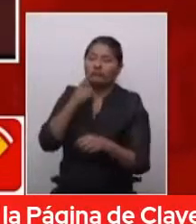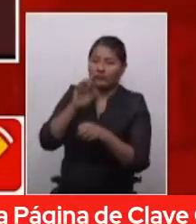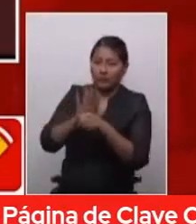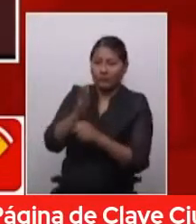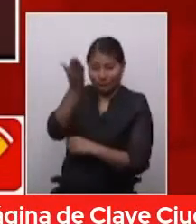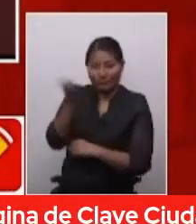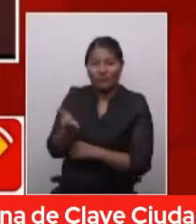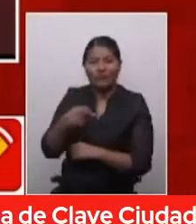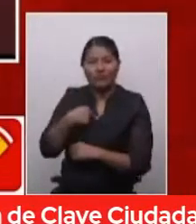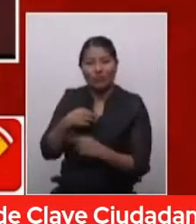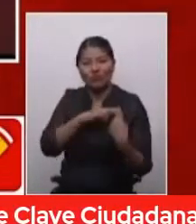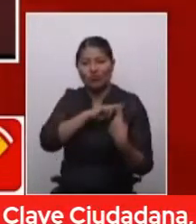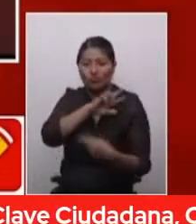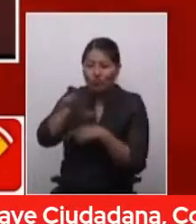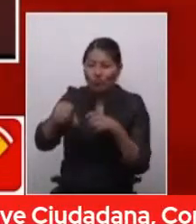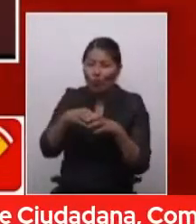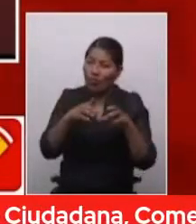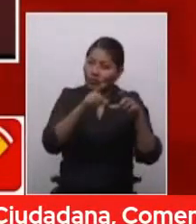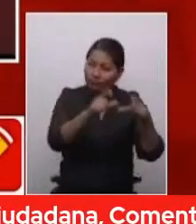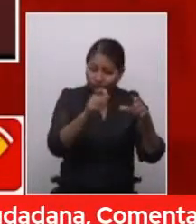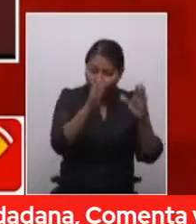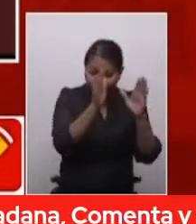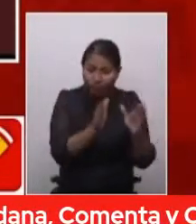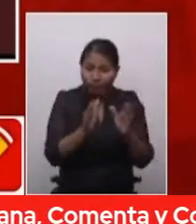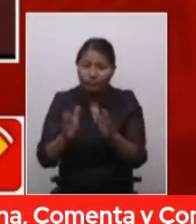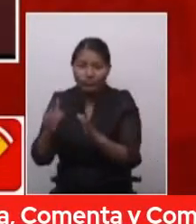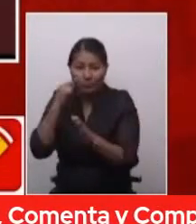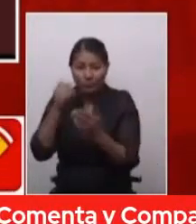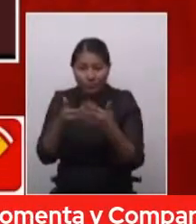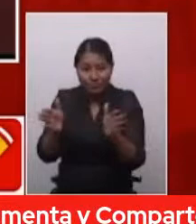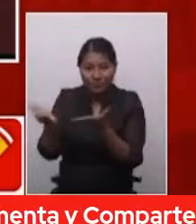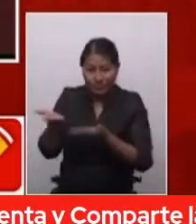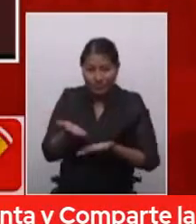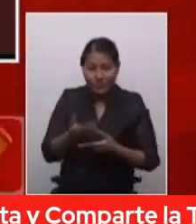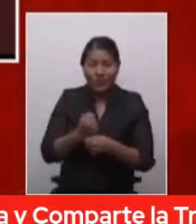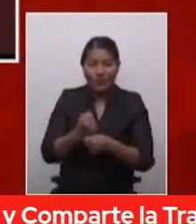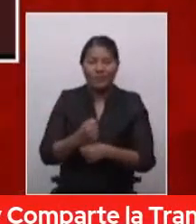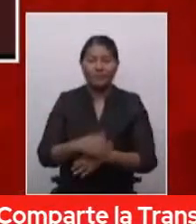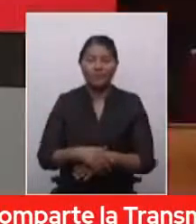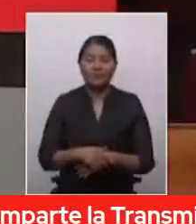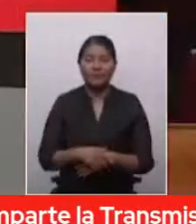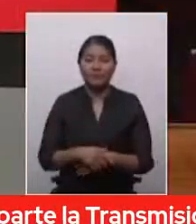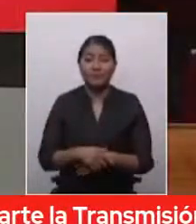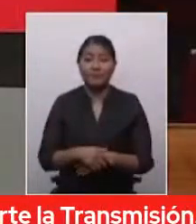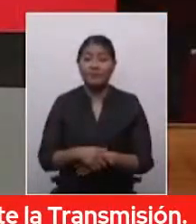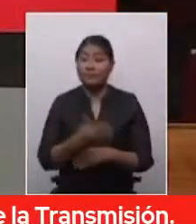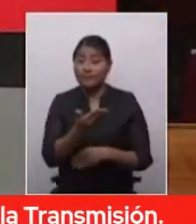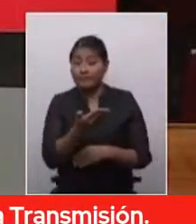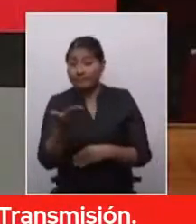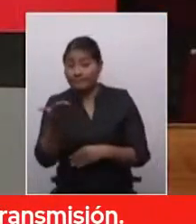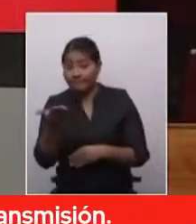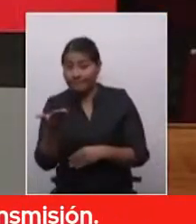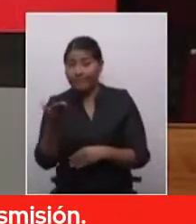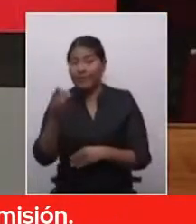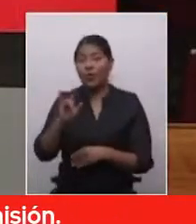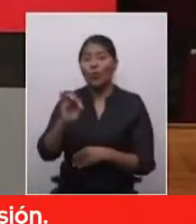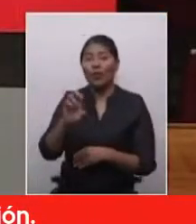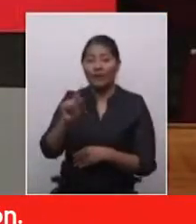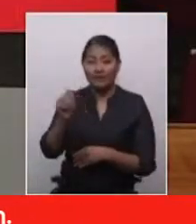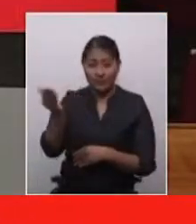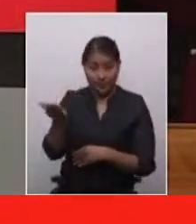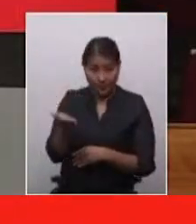contigo a que vamos a rescatar el espacio público para ti. Tiempo, candidato Castro. Candidato